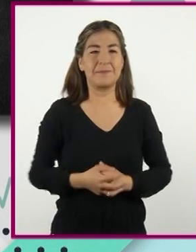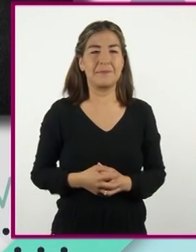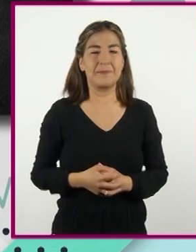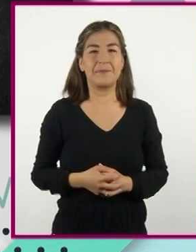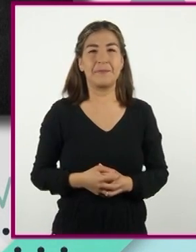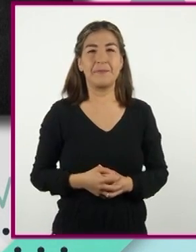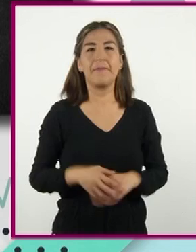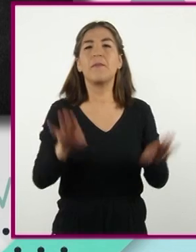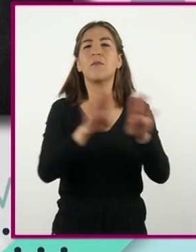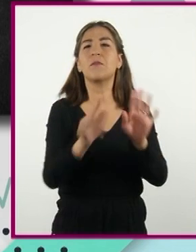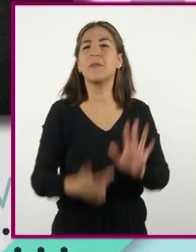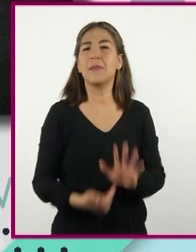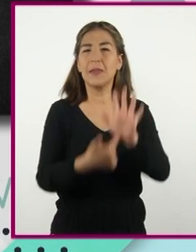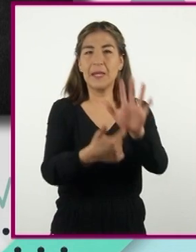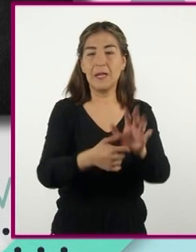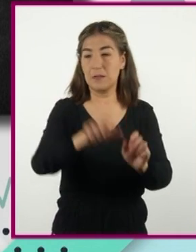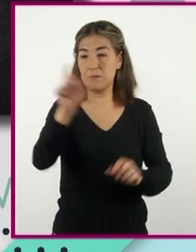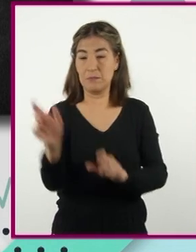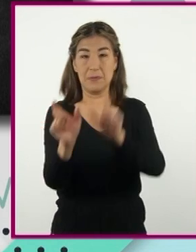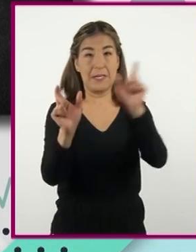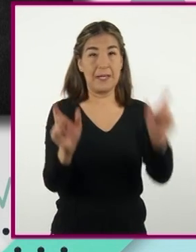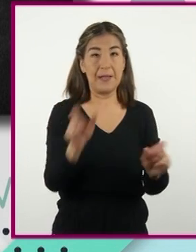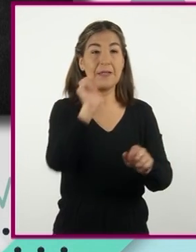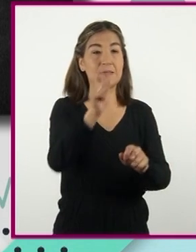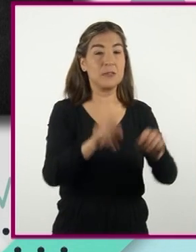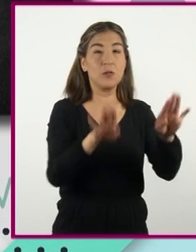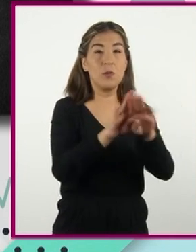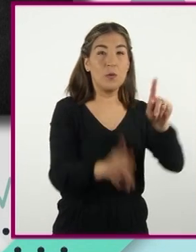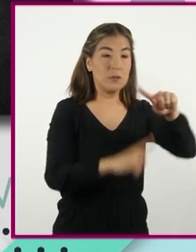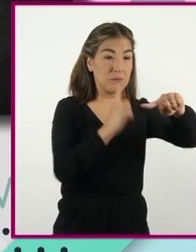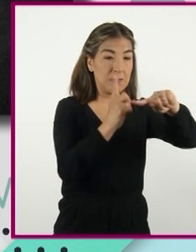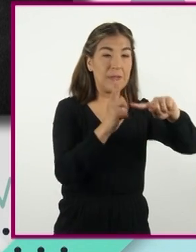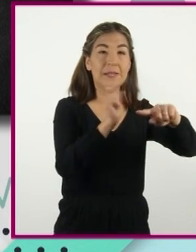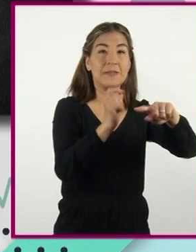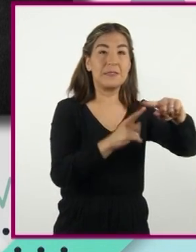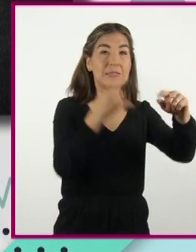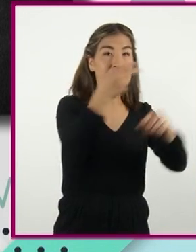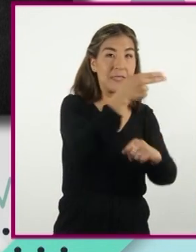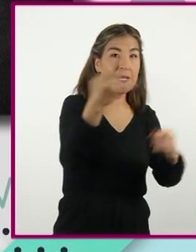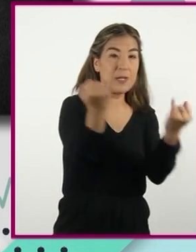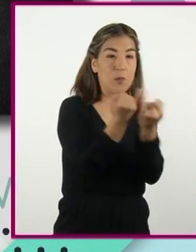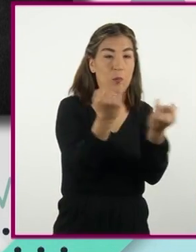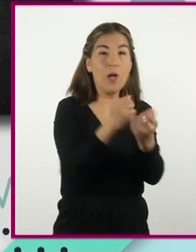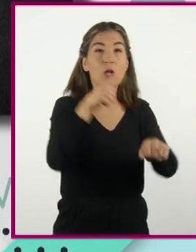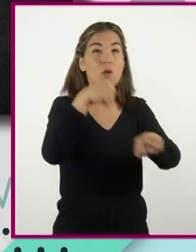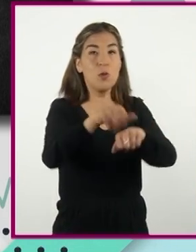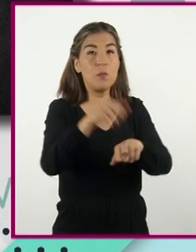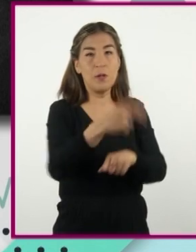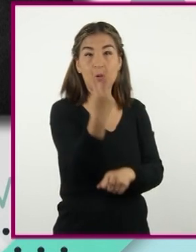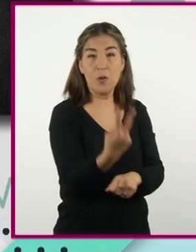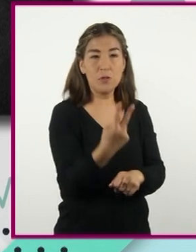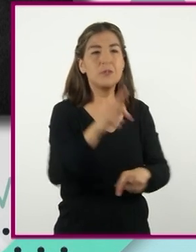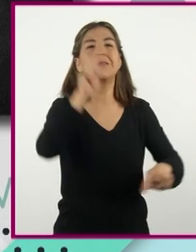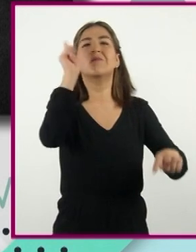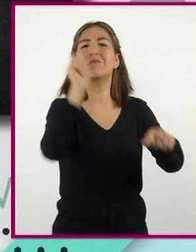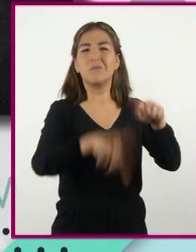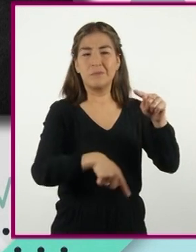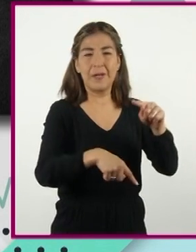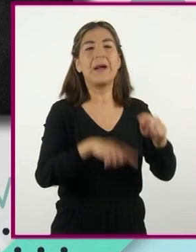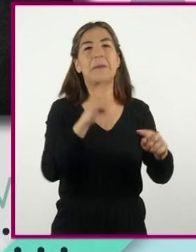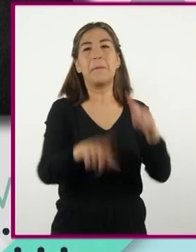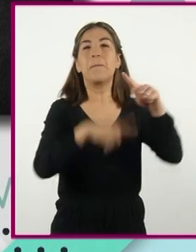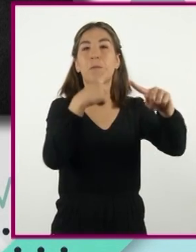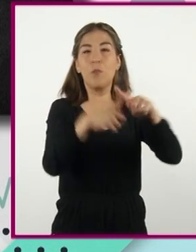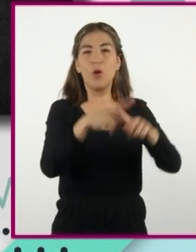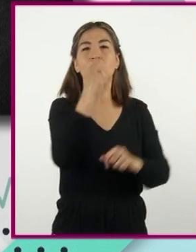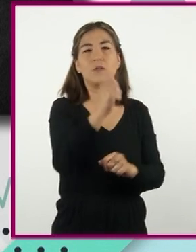Como las expresiones en ambos lados del signo igual tienen como denominador al 2, para eliminarlo, multiplicamos ambos